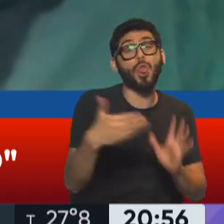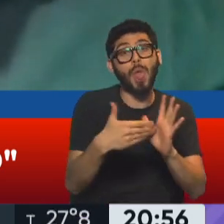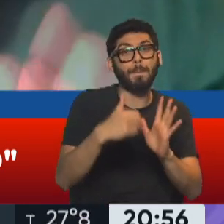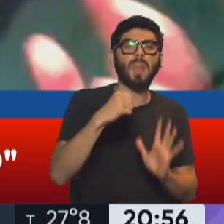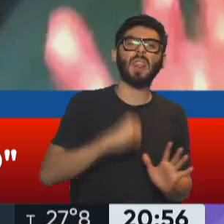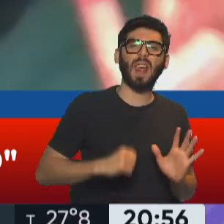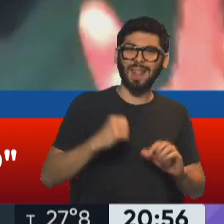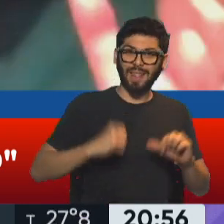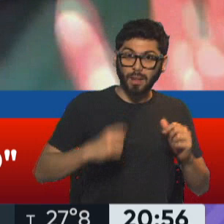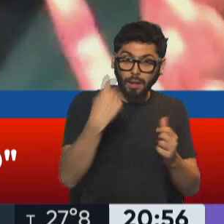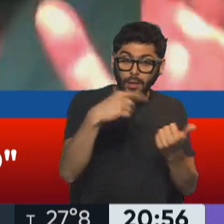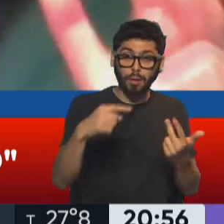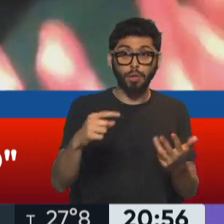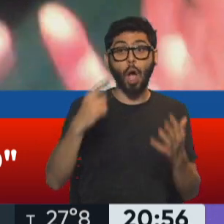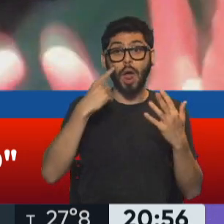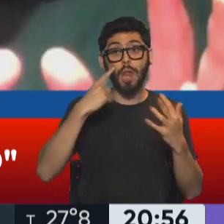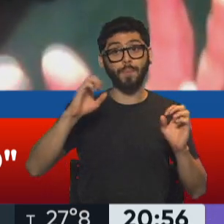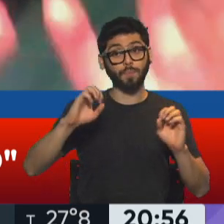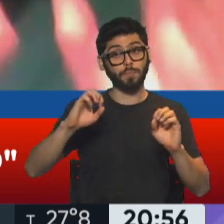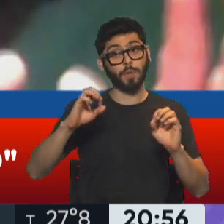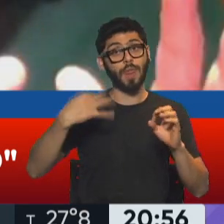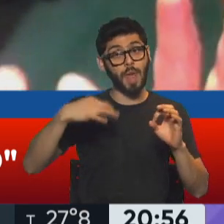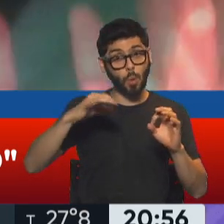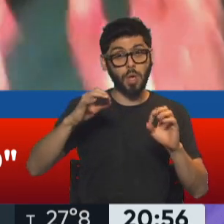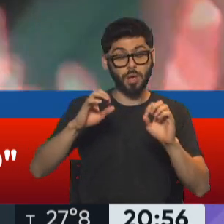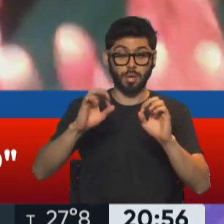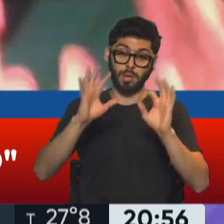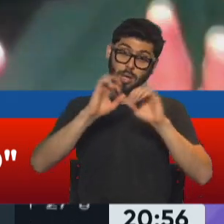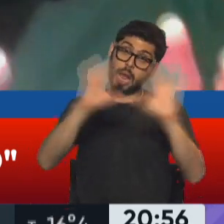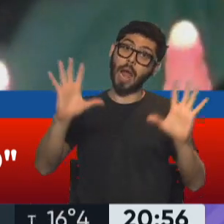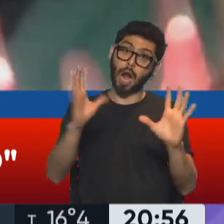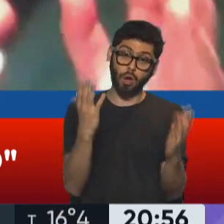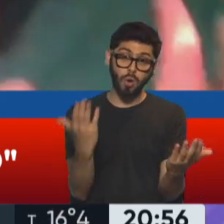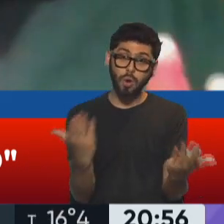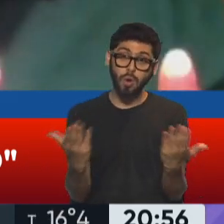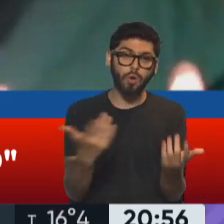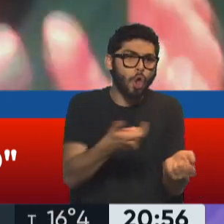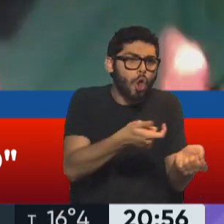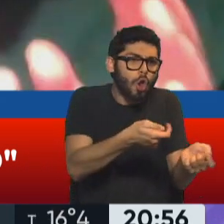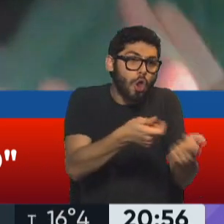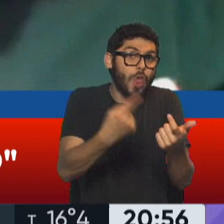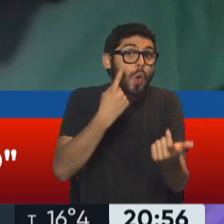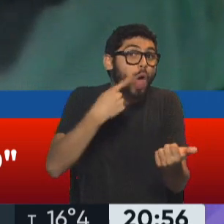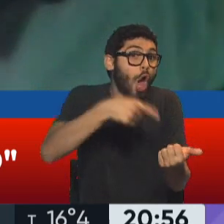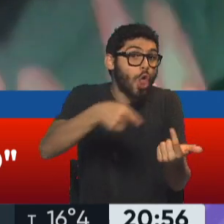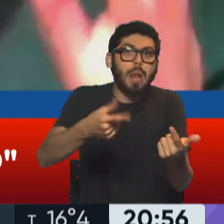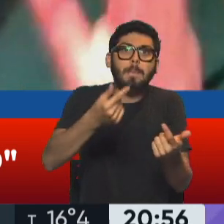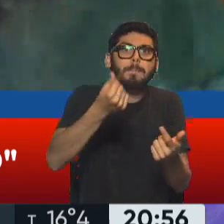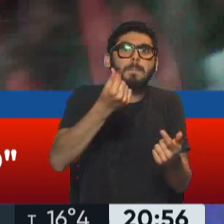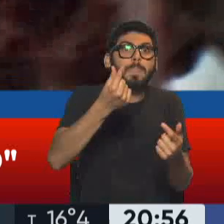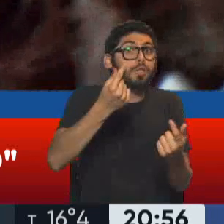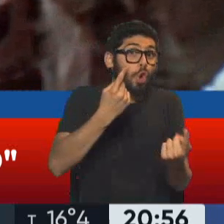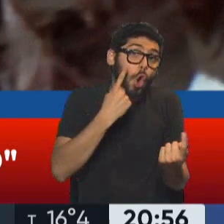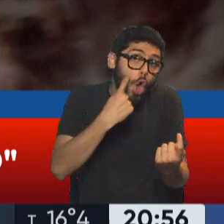corte. Digo, acá hay que tener los ojos muy bien puestos en el consumo y hacer un monitoreo constante de este tema de los precios,